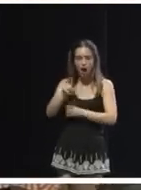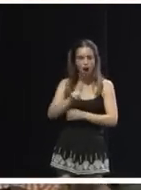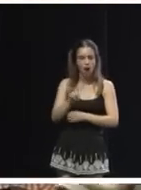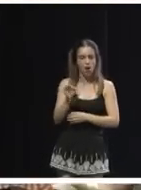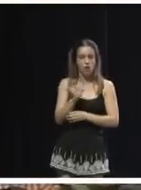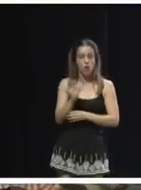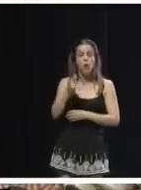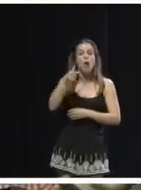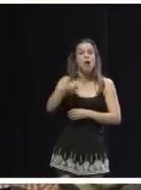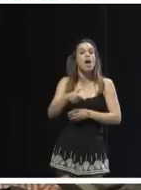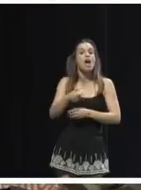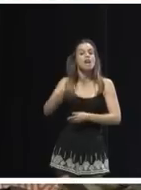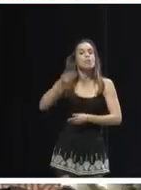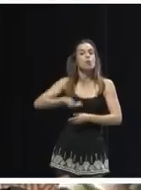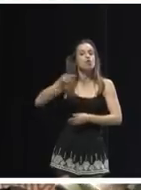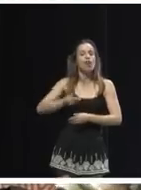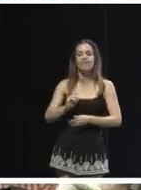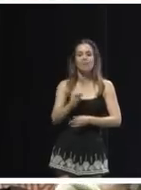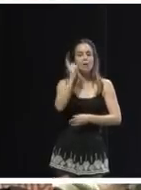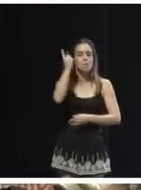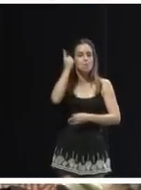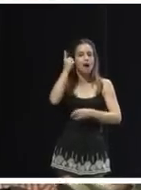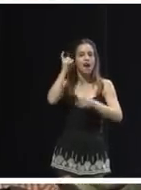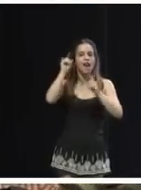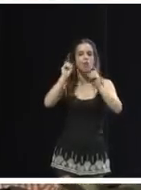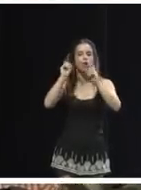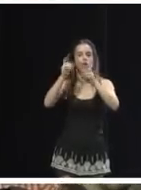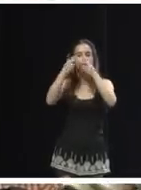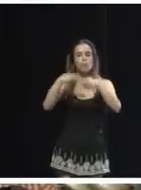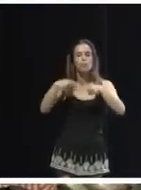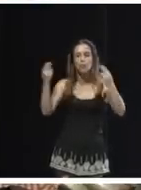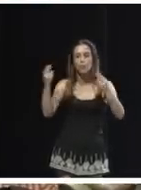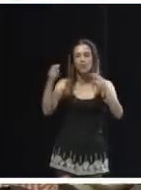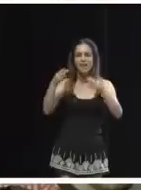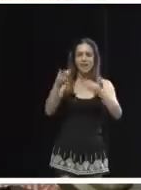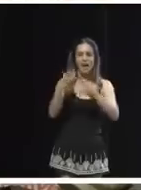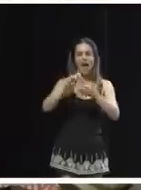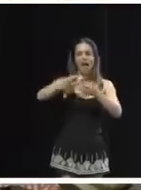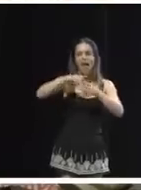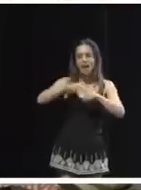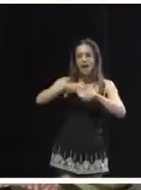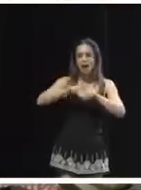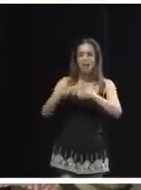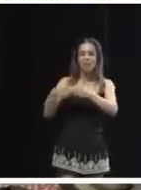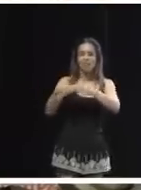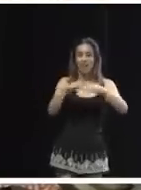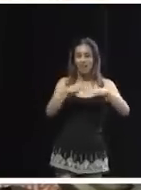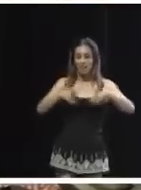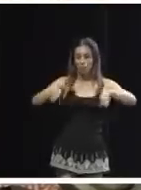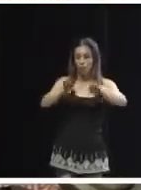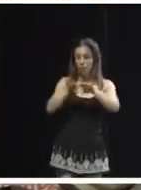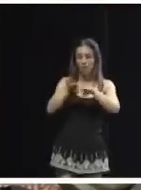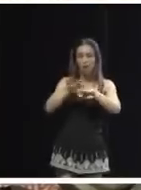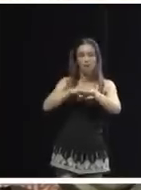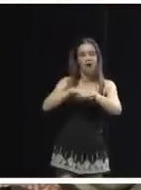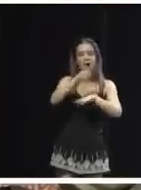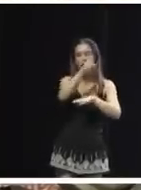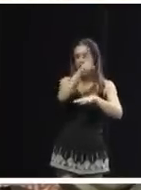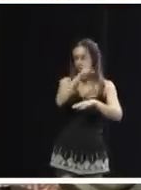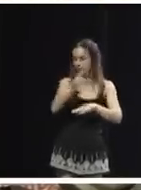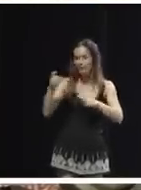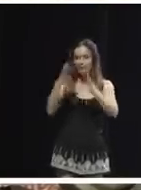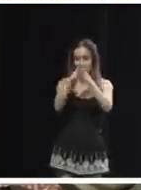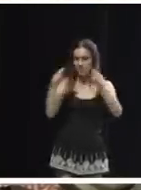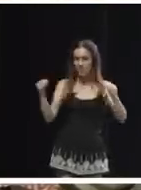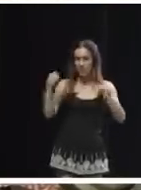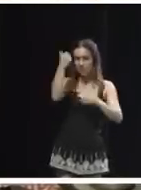educación pública, la mejor herramienta de igualdad para todos los andaluces y las andaluzas. Mi solidaridad con todos los